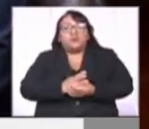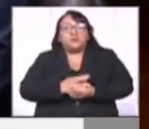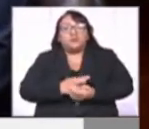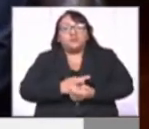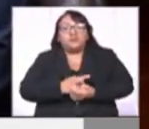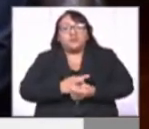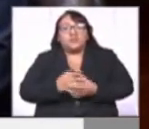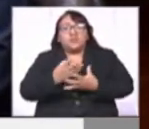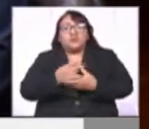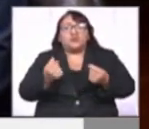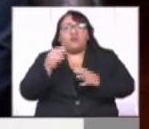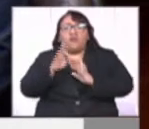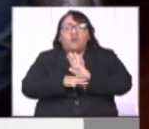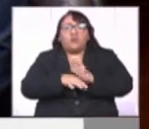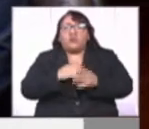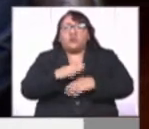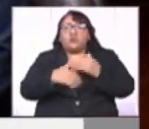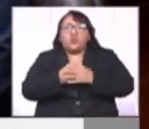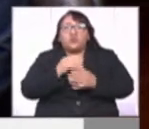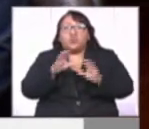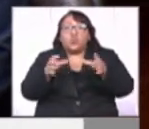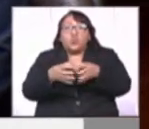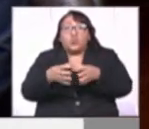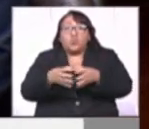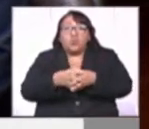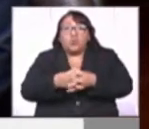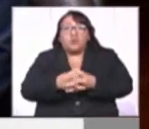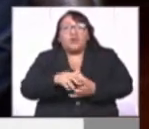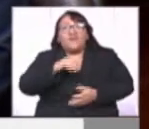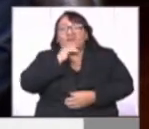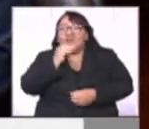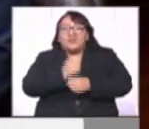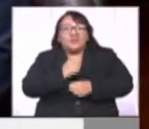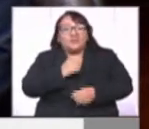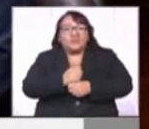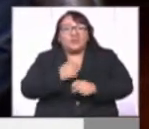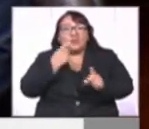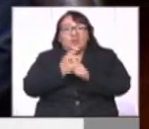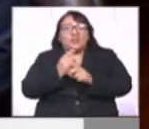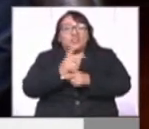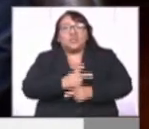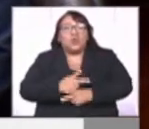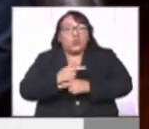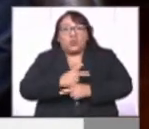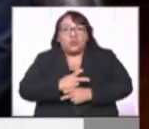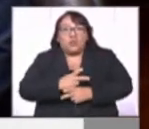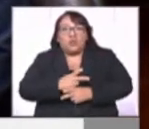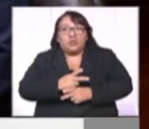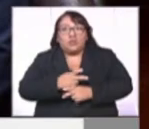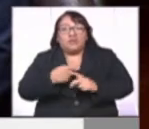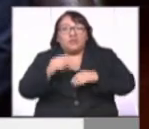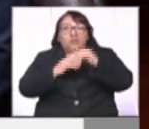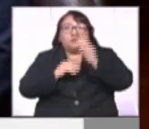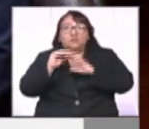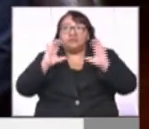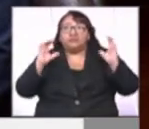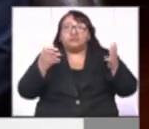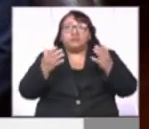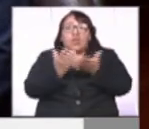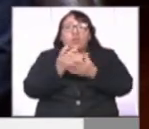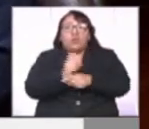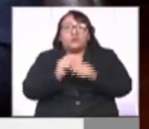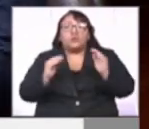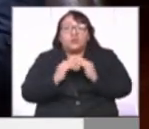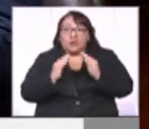desaparición de fondos e inconsistencias en su sector, la falta de acción ante la seguridad de las infraestructuras de educación